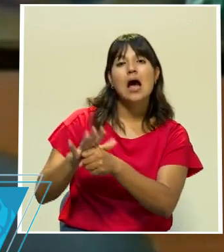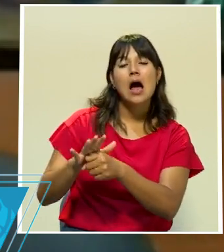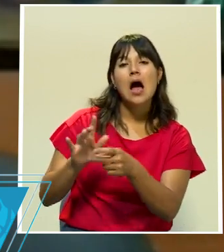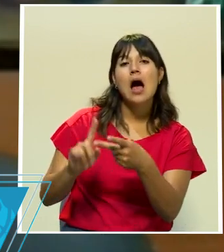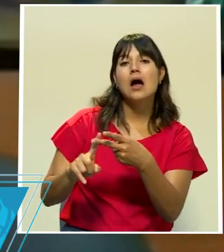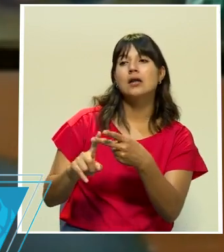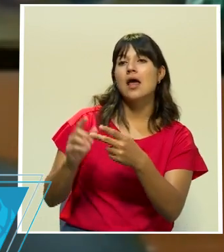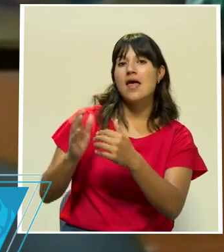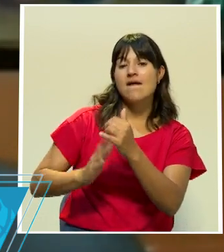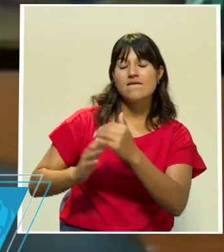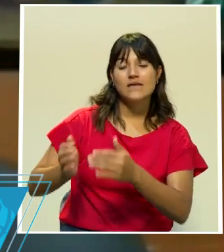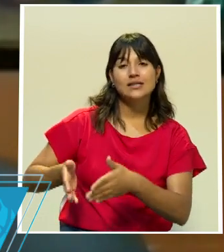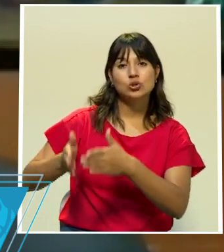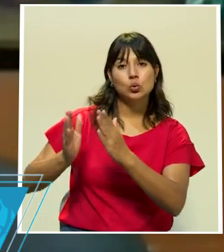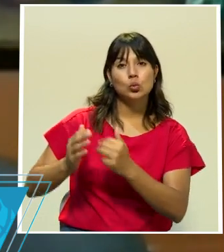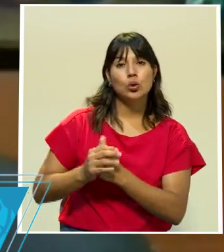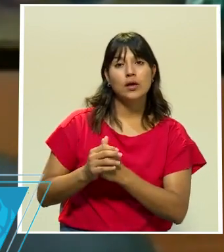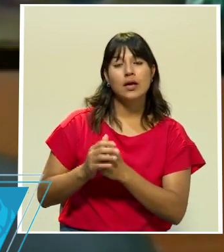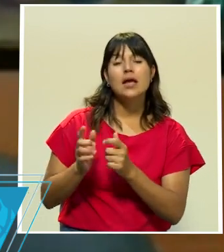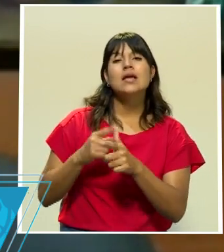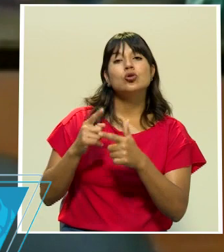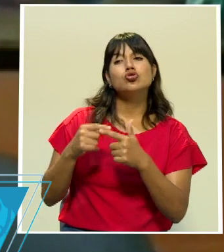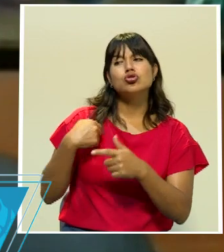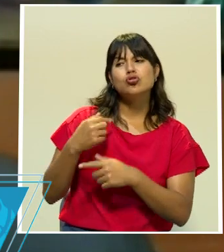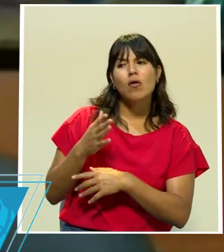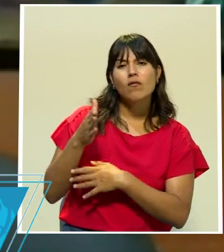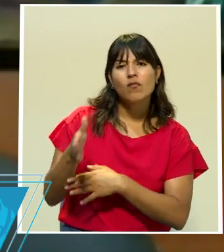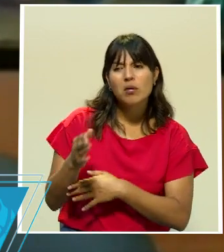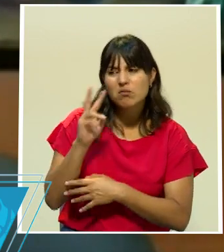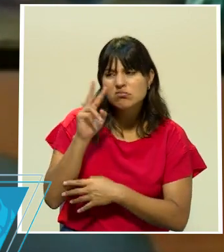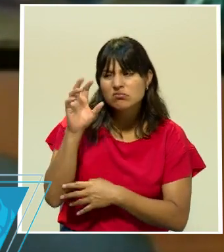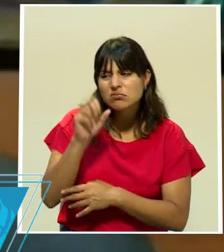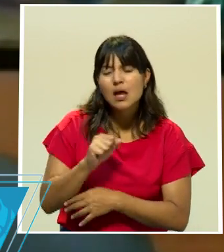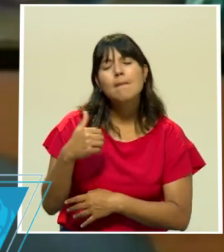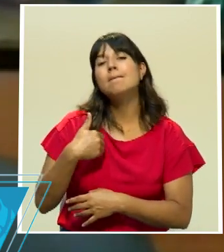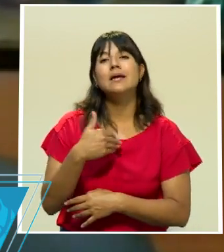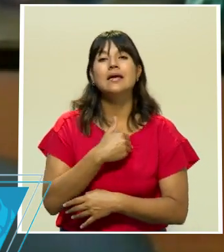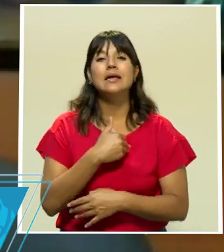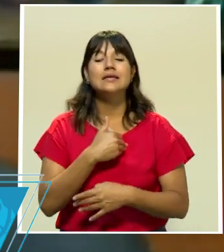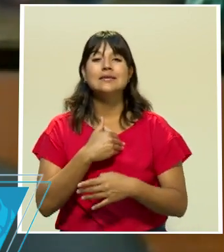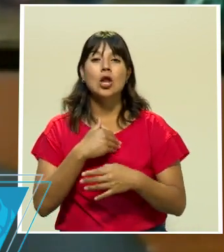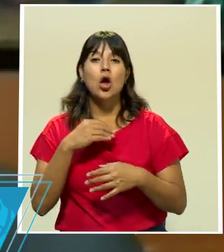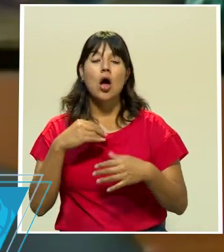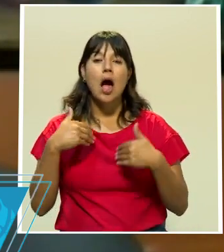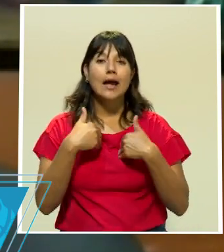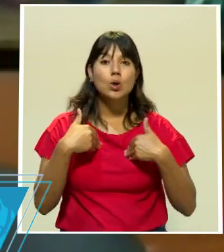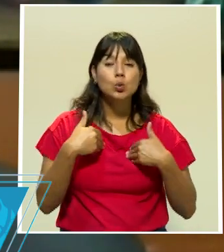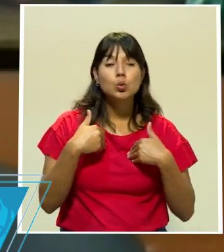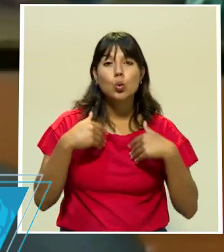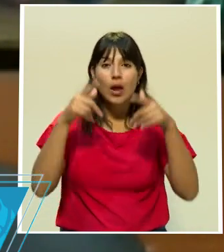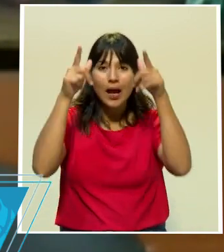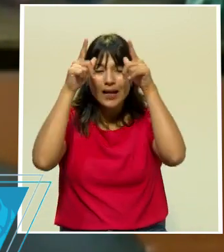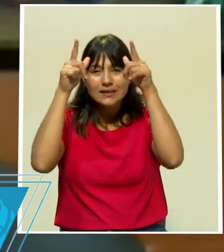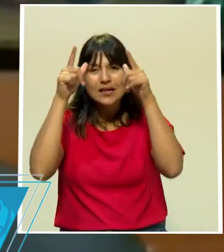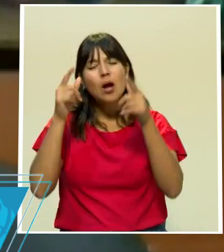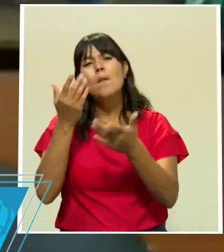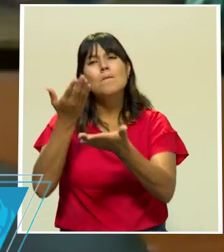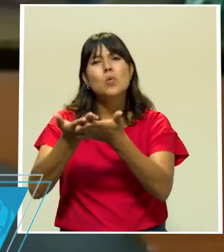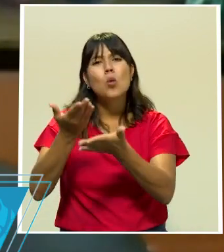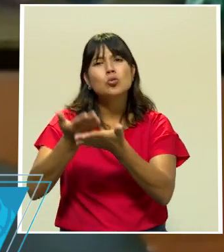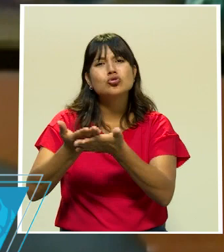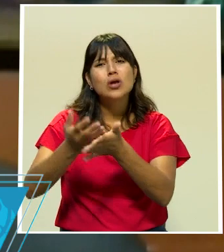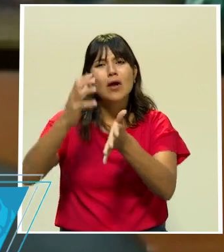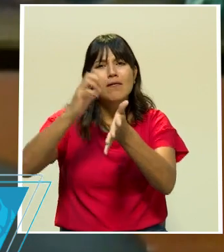sector de infraestructura. Y encontraba, por ejemplo, que al Ministerio de Agricultura y Ganadería, en 2 programas vitales, se proponía recortarle